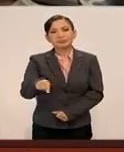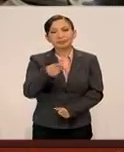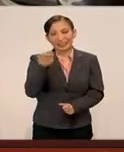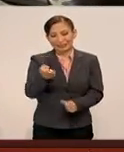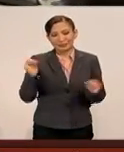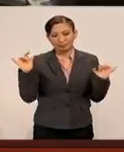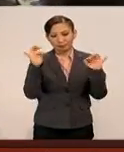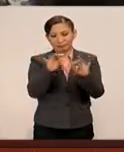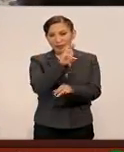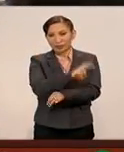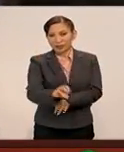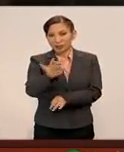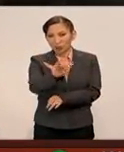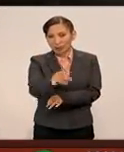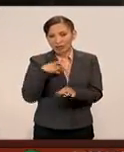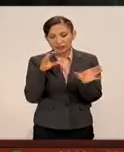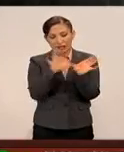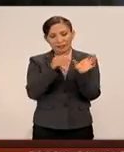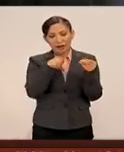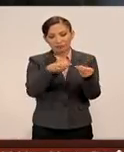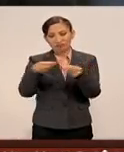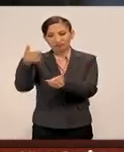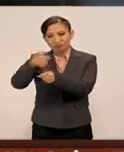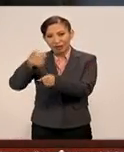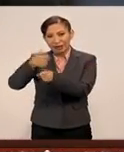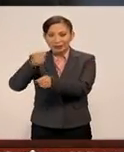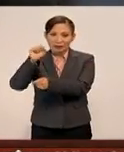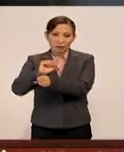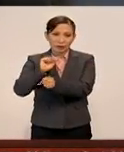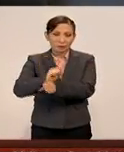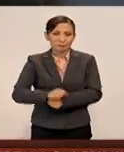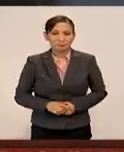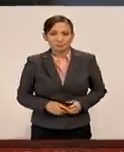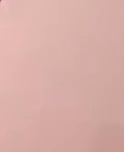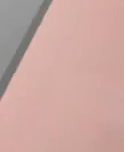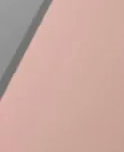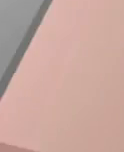evento entregaron 350 certificados de primaria y de secundaria.